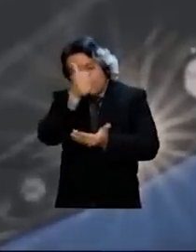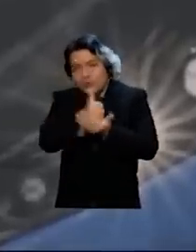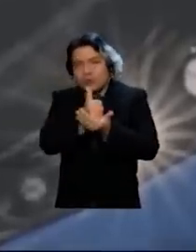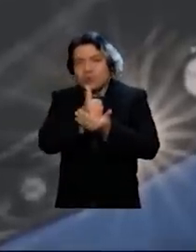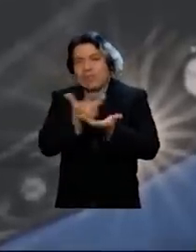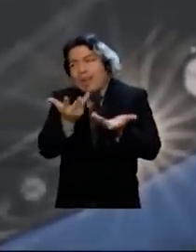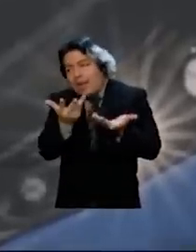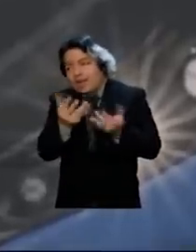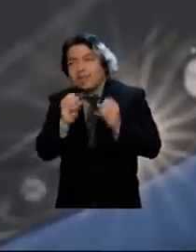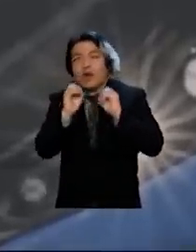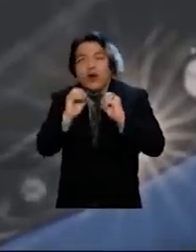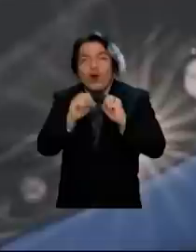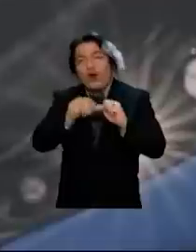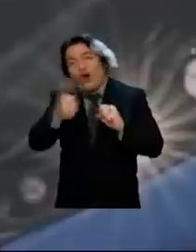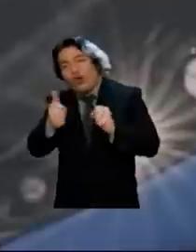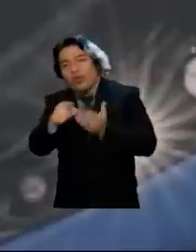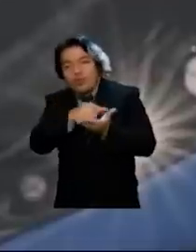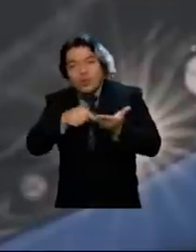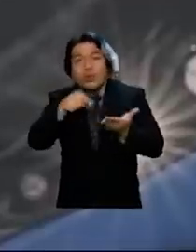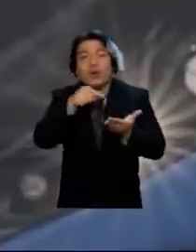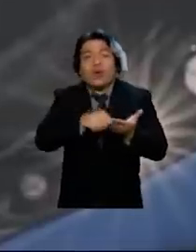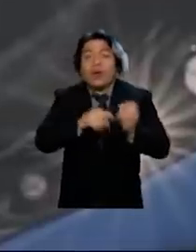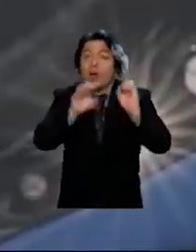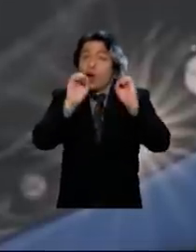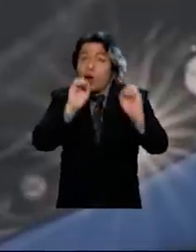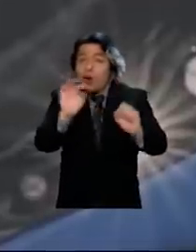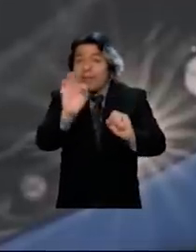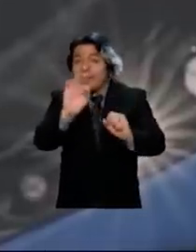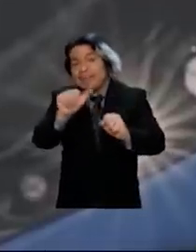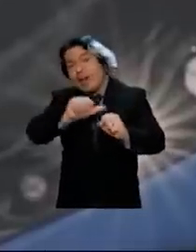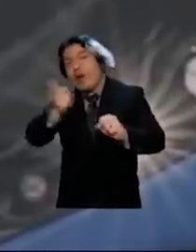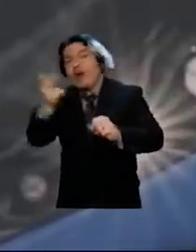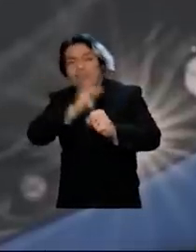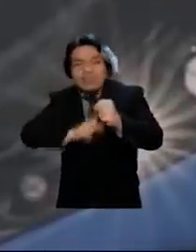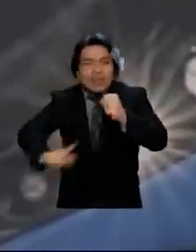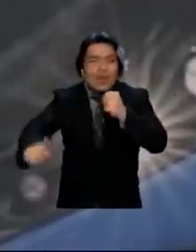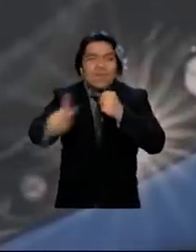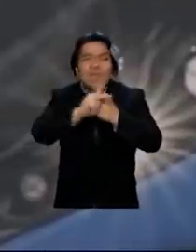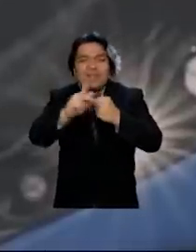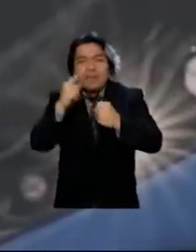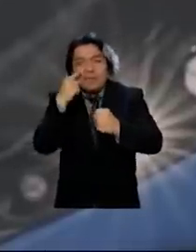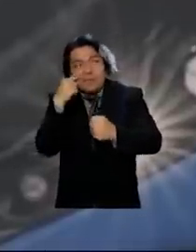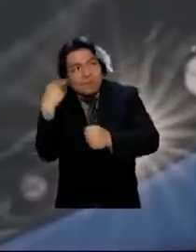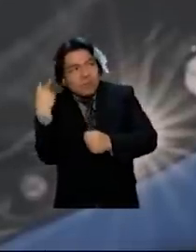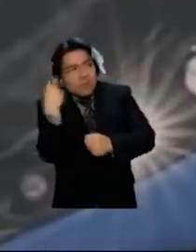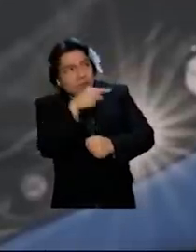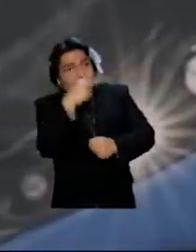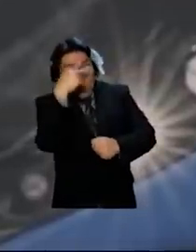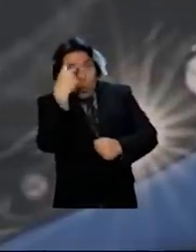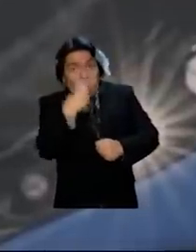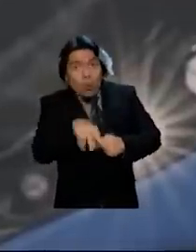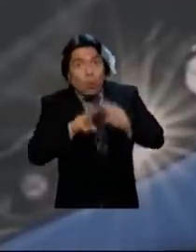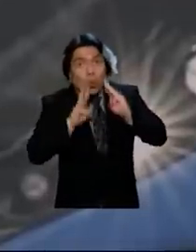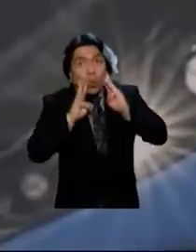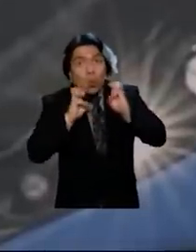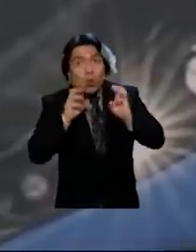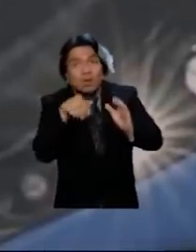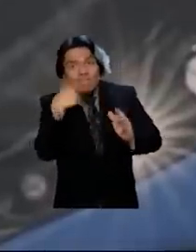otras partes de la ciudad y, por qué no, a muchos otros lugares del mundo.